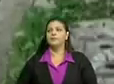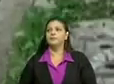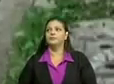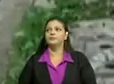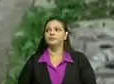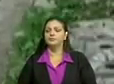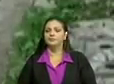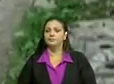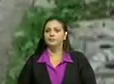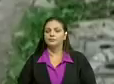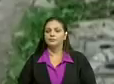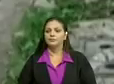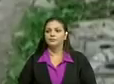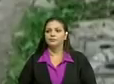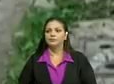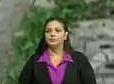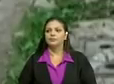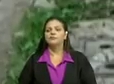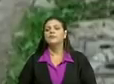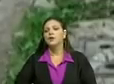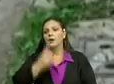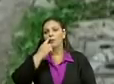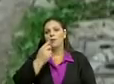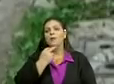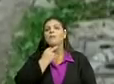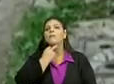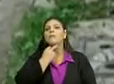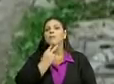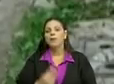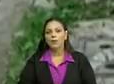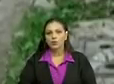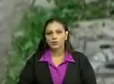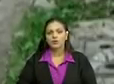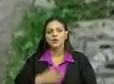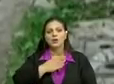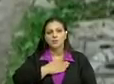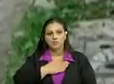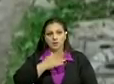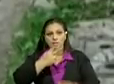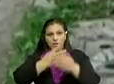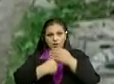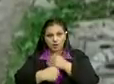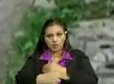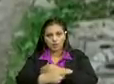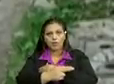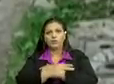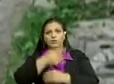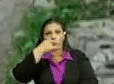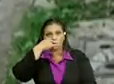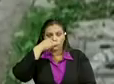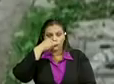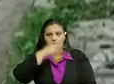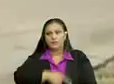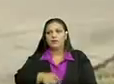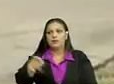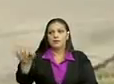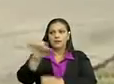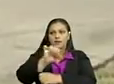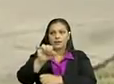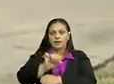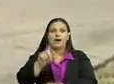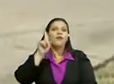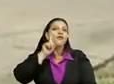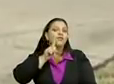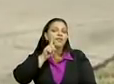hija. Estaba parada aquí, pasa un carro negro, se estaciona allá, atrás